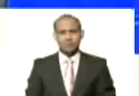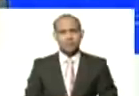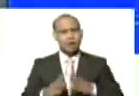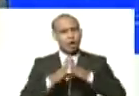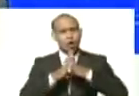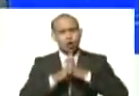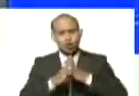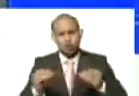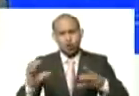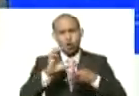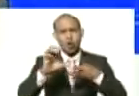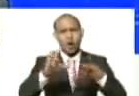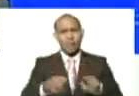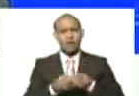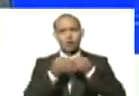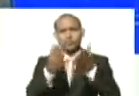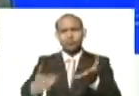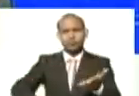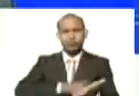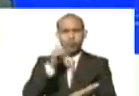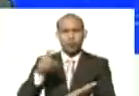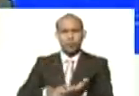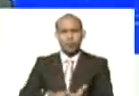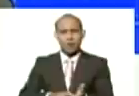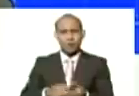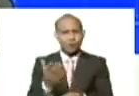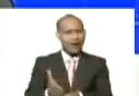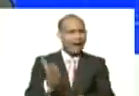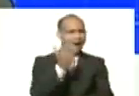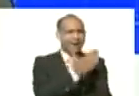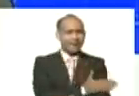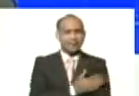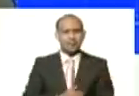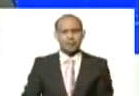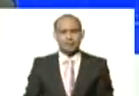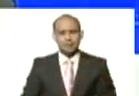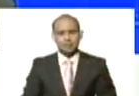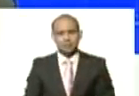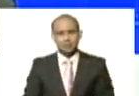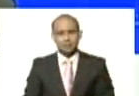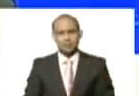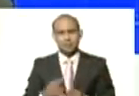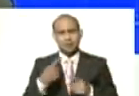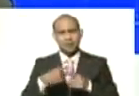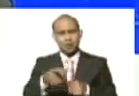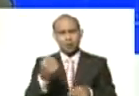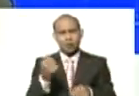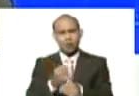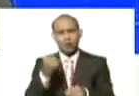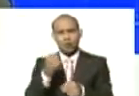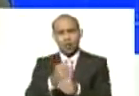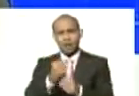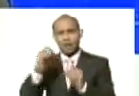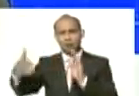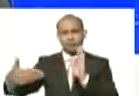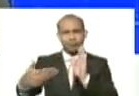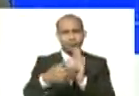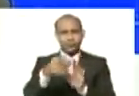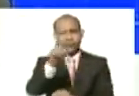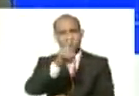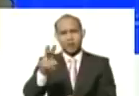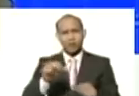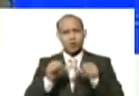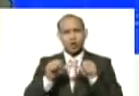Todos los elementos los dimos. Mucho antes, pero la operación de ataque contra Venezuela